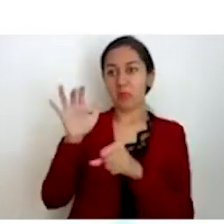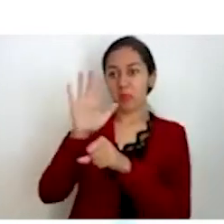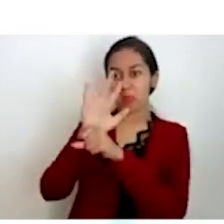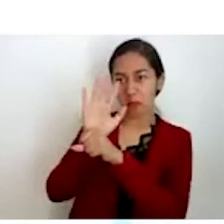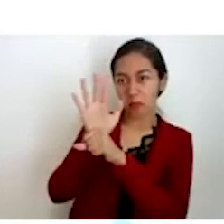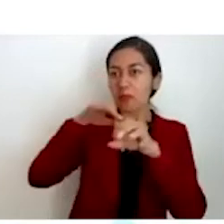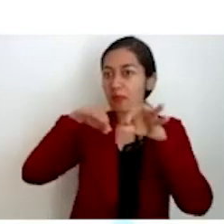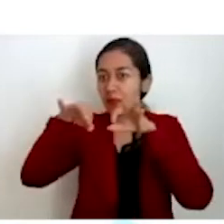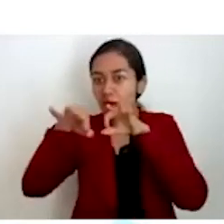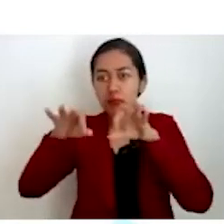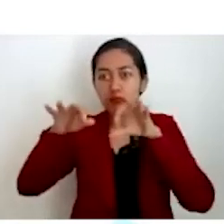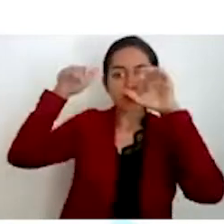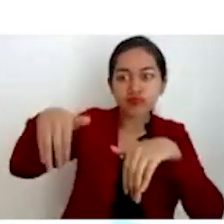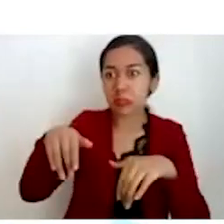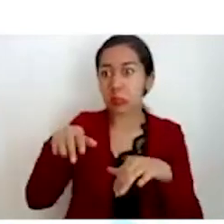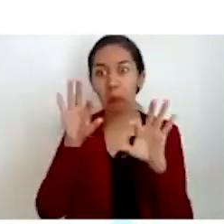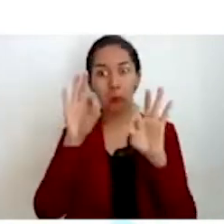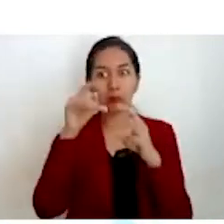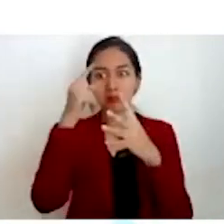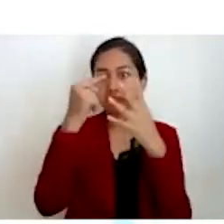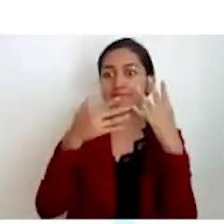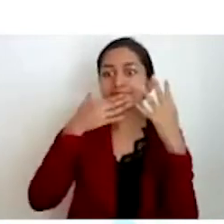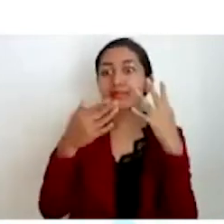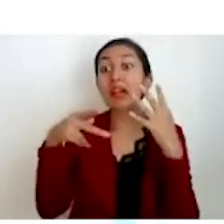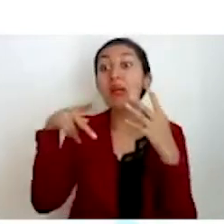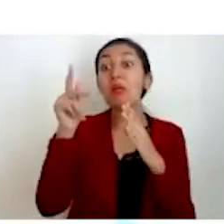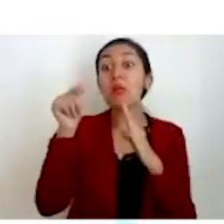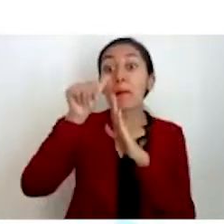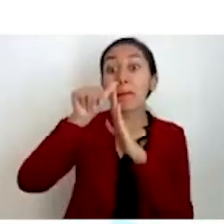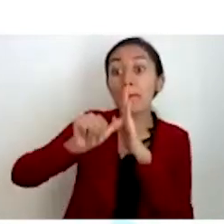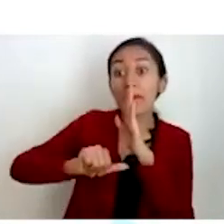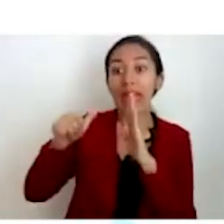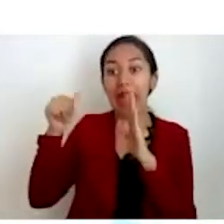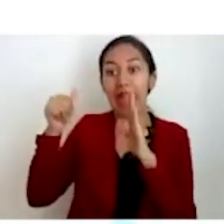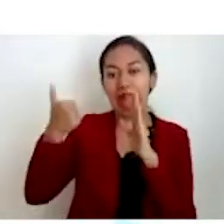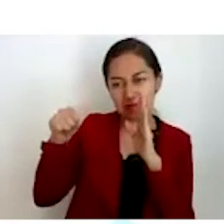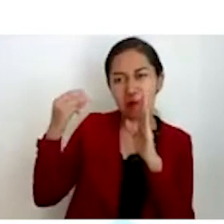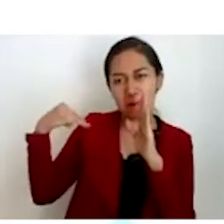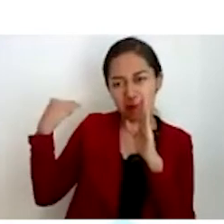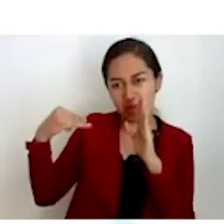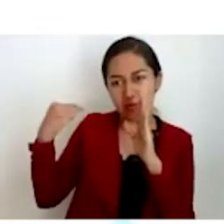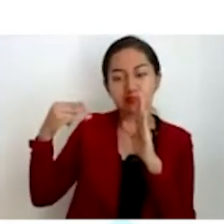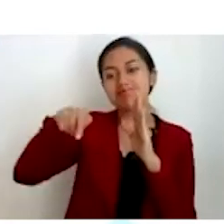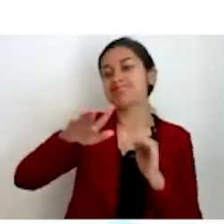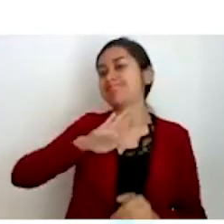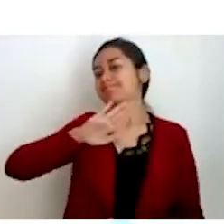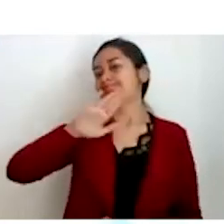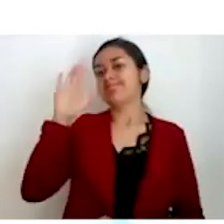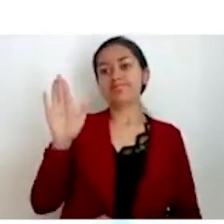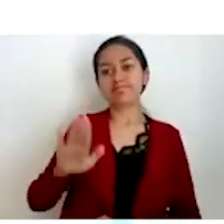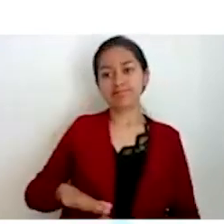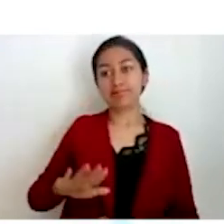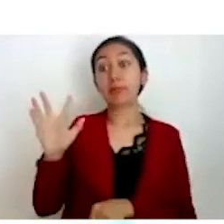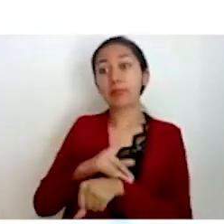que desafortunadamente en el mes de abril o mayo pereció, murió a causa del